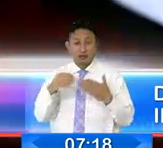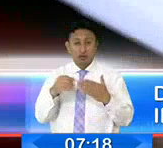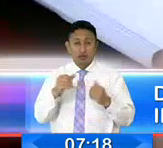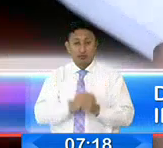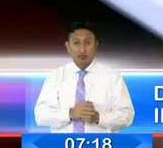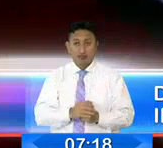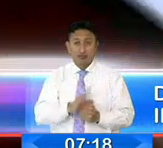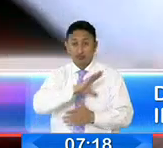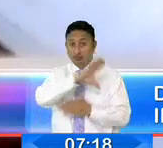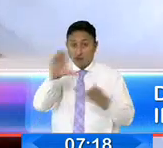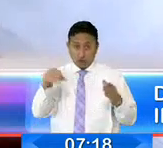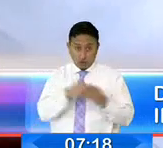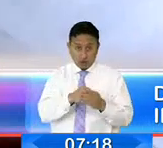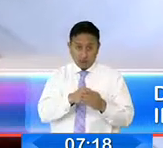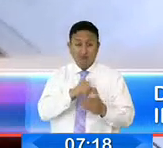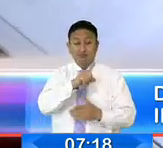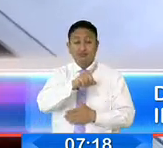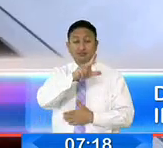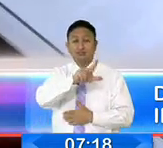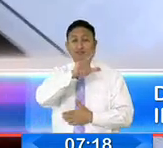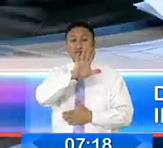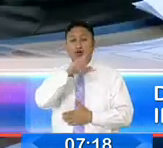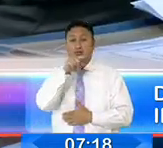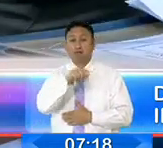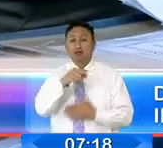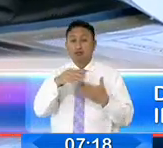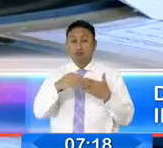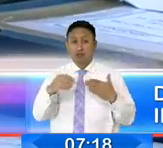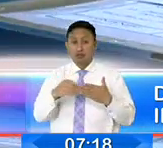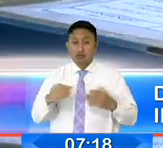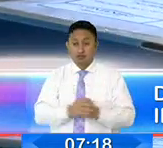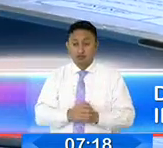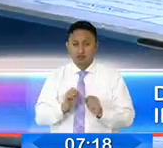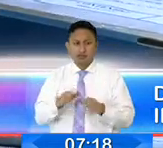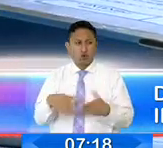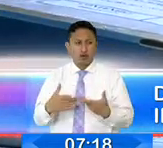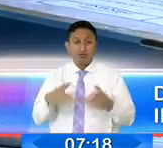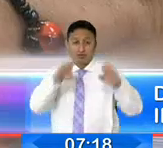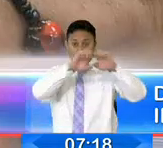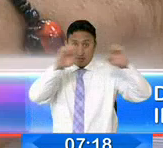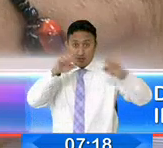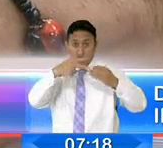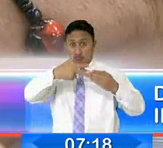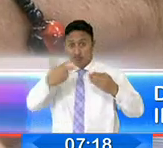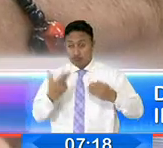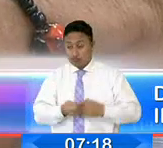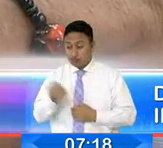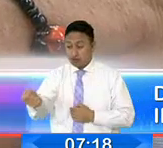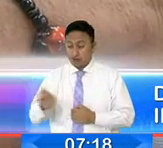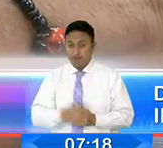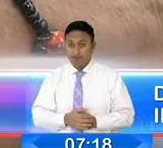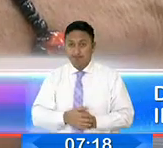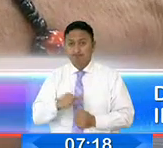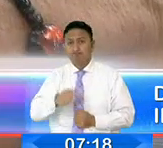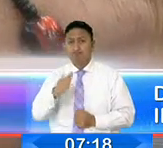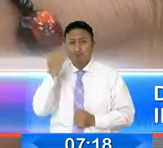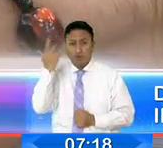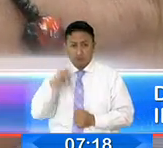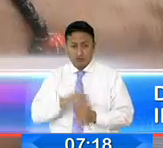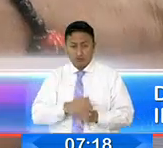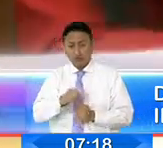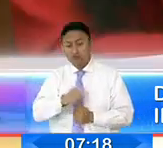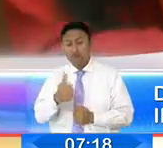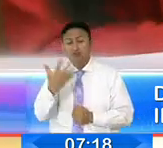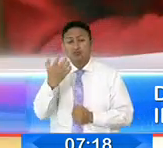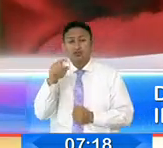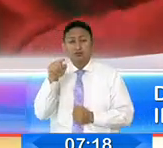Monto total, 135.000. Cheques que provenían del consorcio y en otra fecha cambió otros de 15.000. por